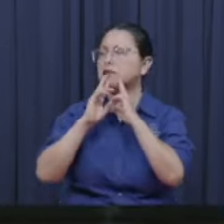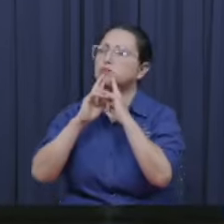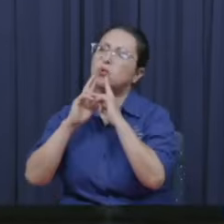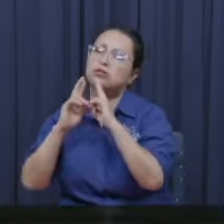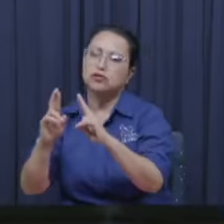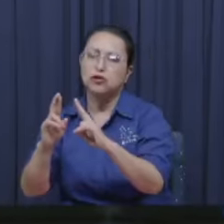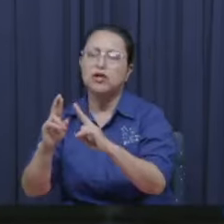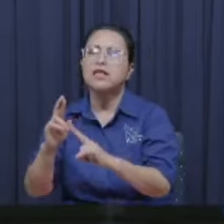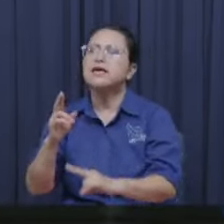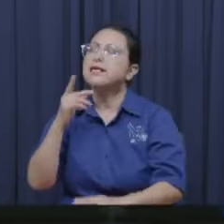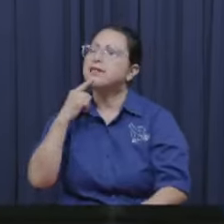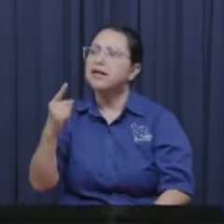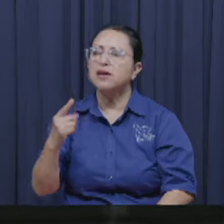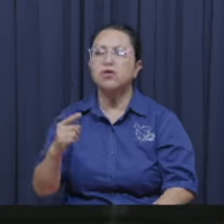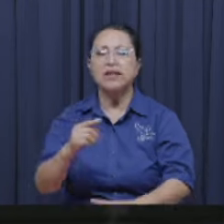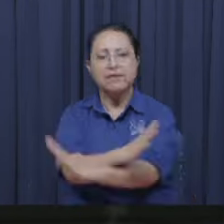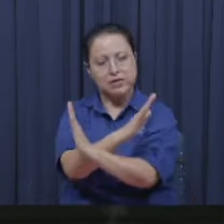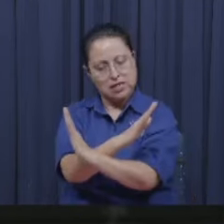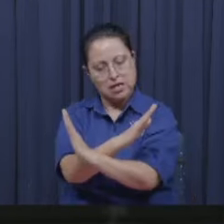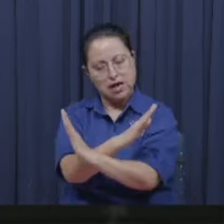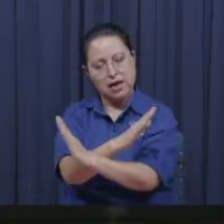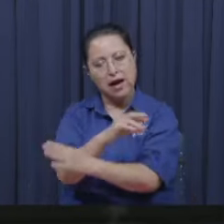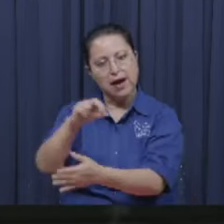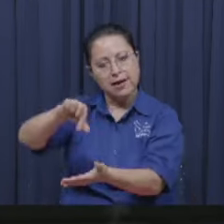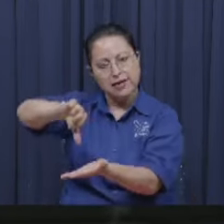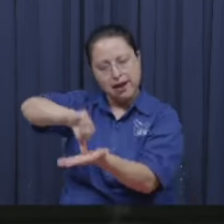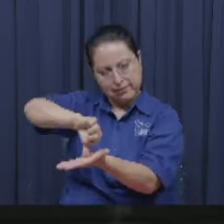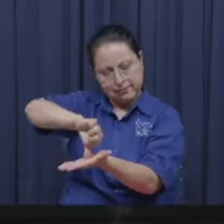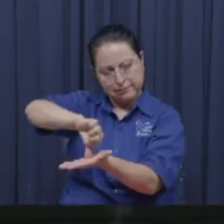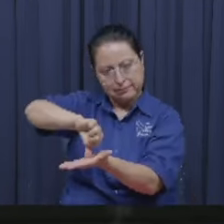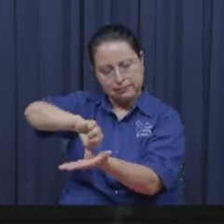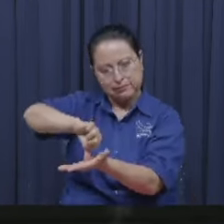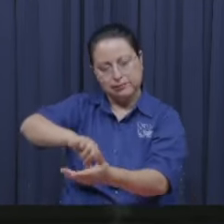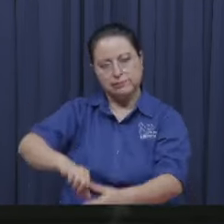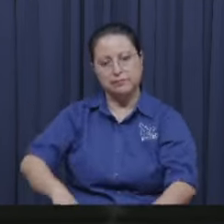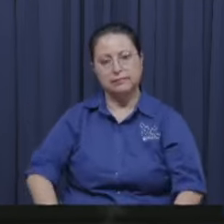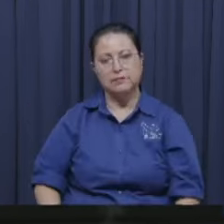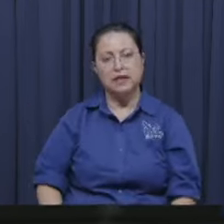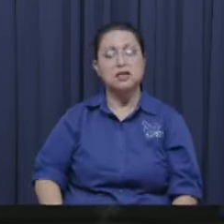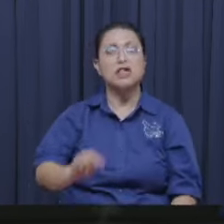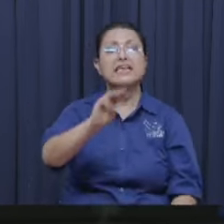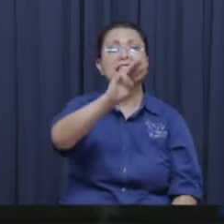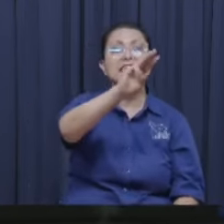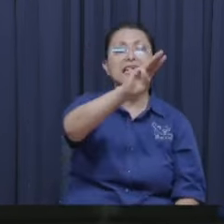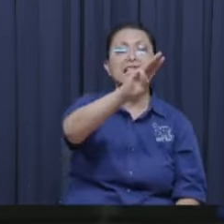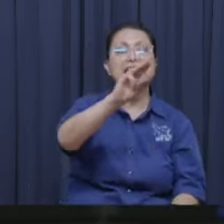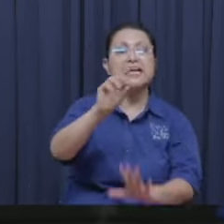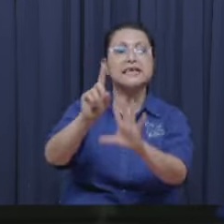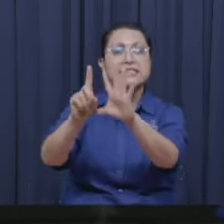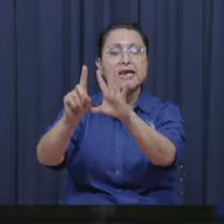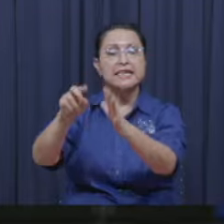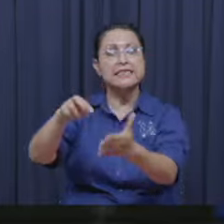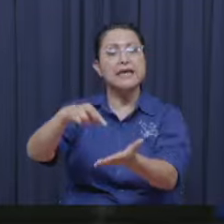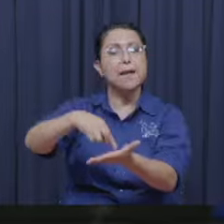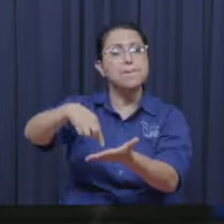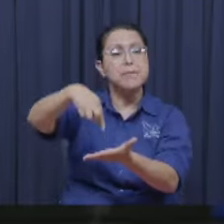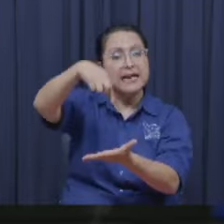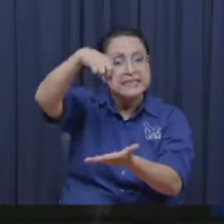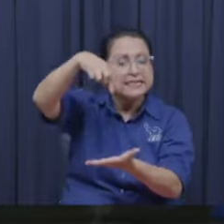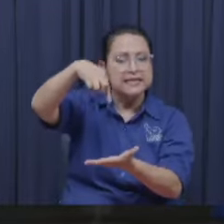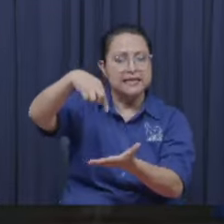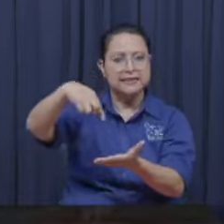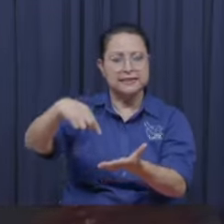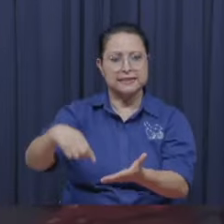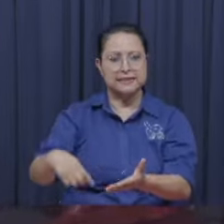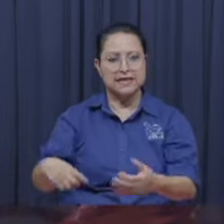defender. Y hay 36. Y ahora viene